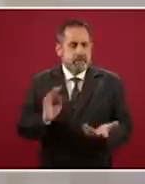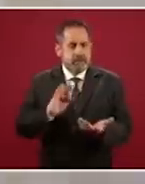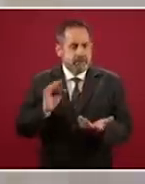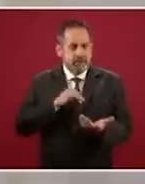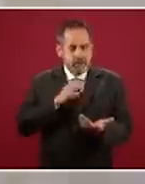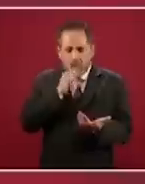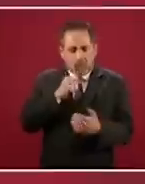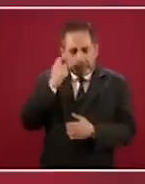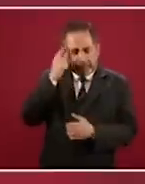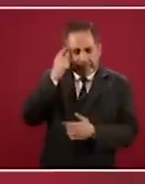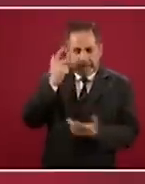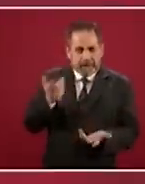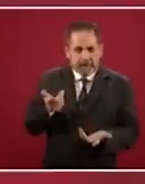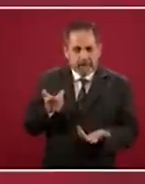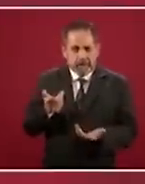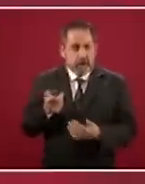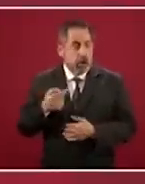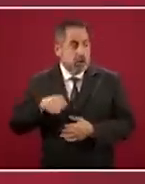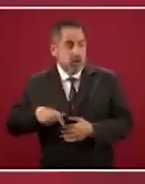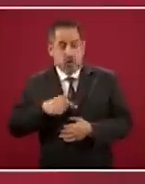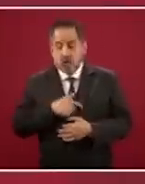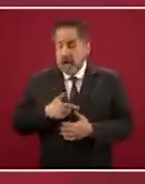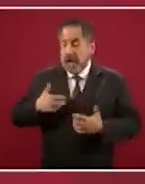inconcebible, pues, que hiciéramos algo